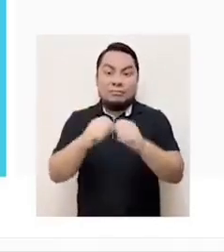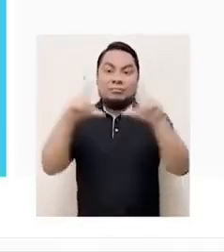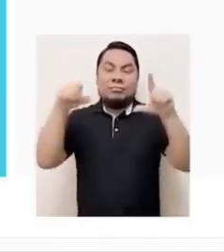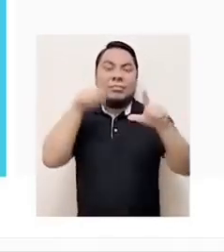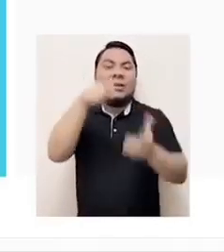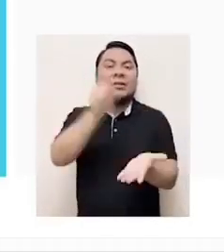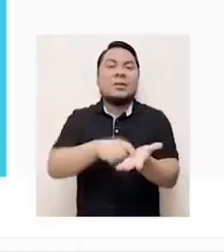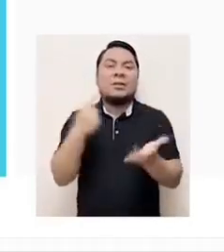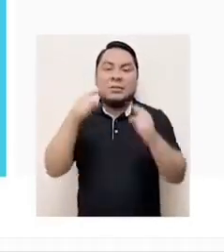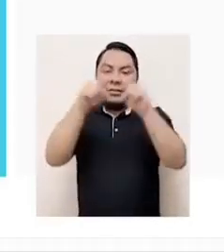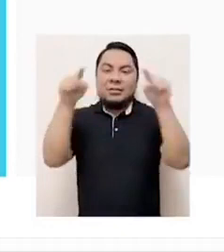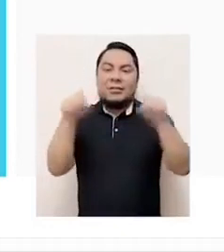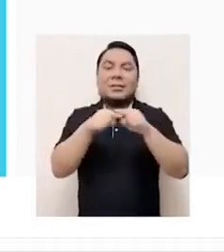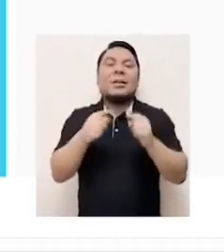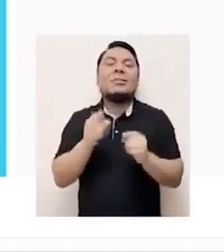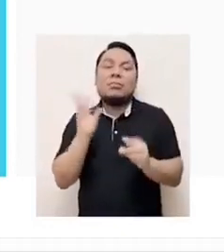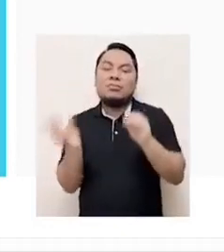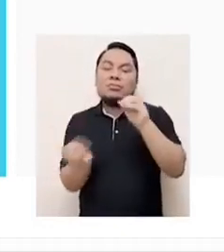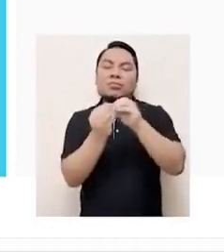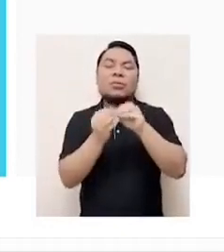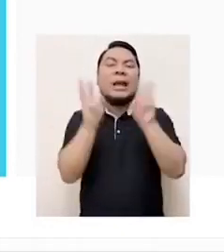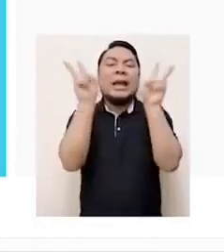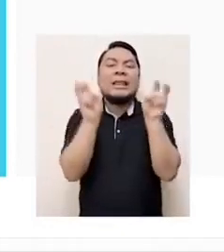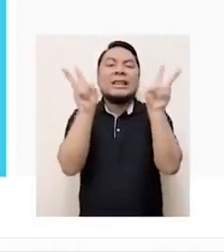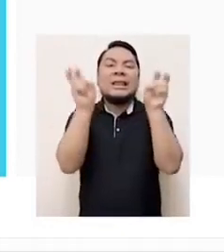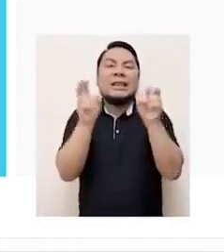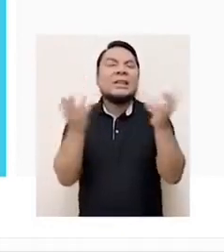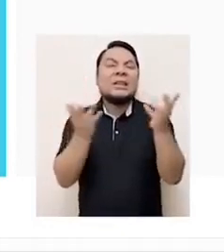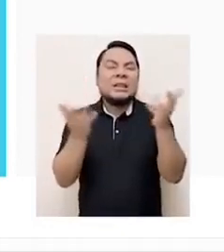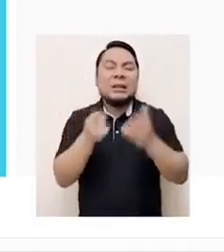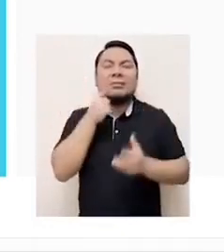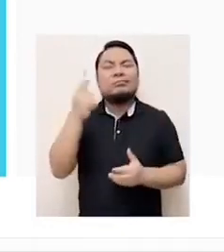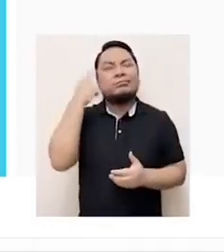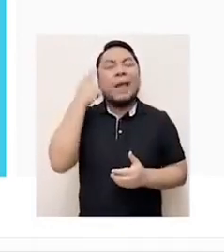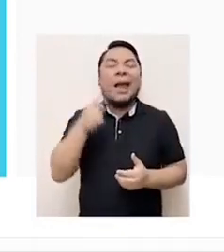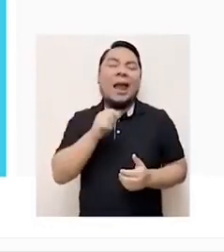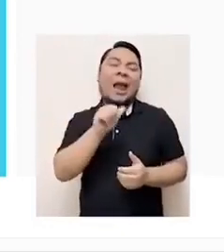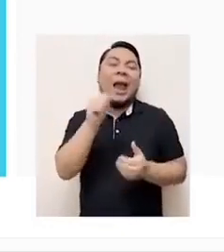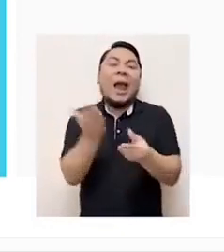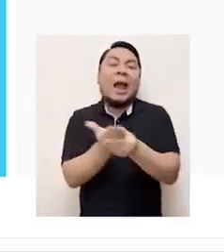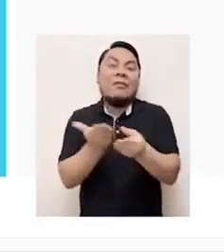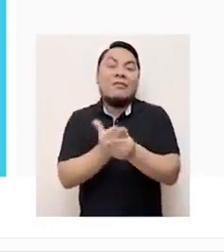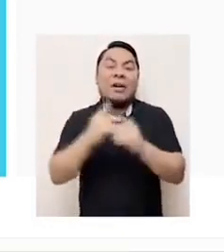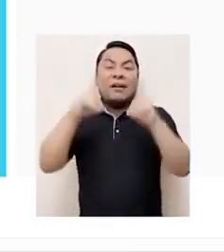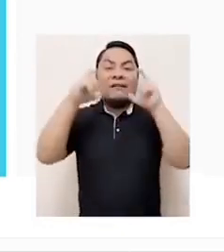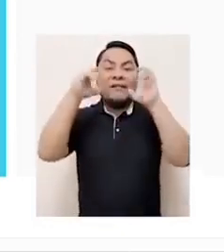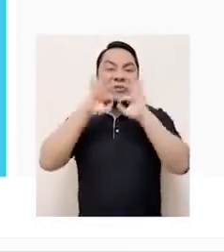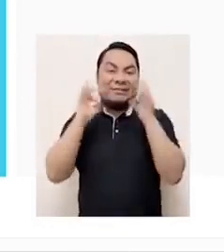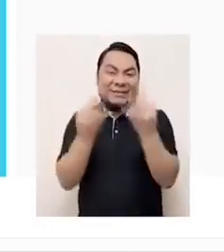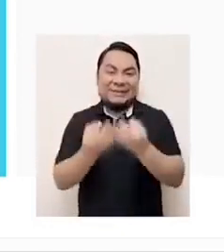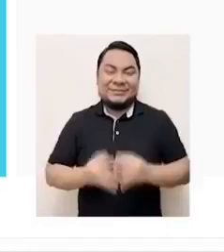haga clic sobre el cuadro agregar título y escriba álbum familiar de fotos